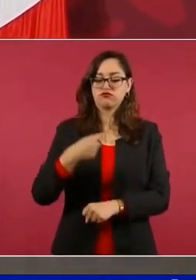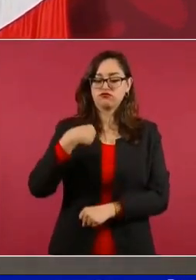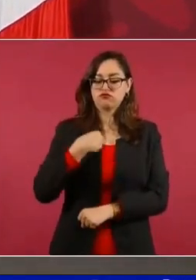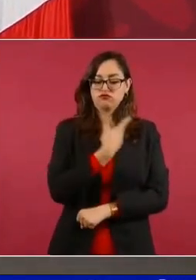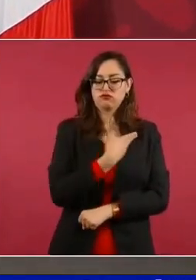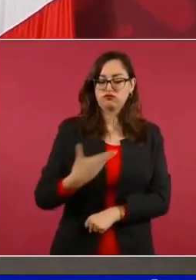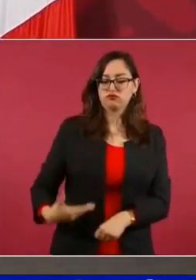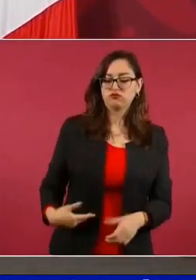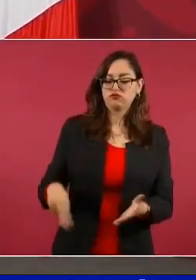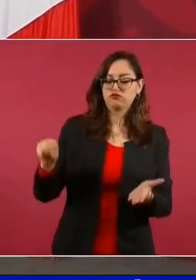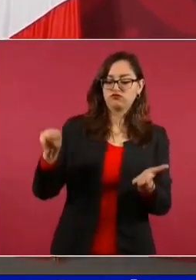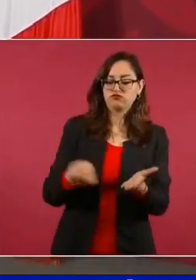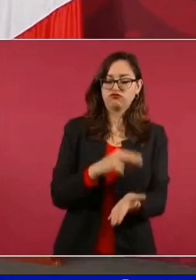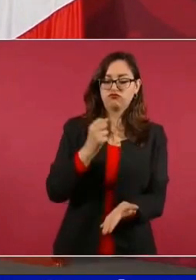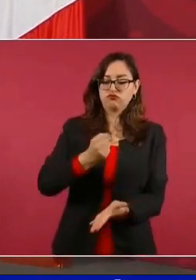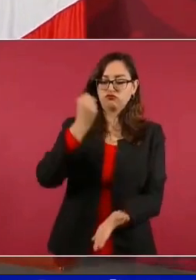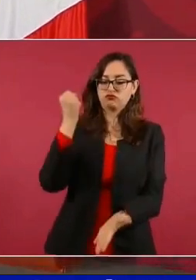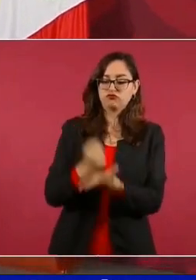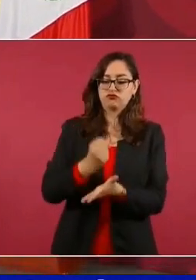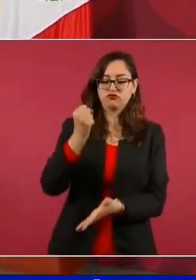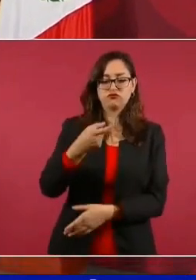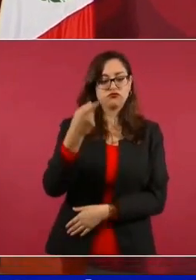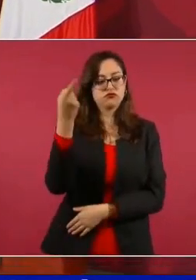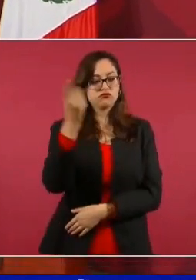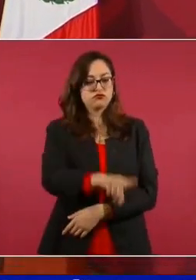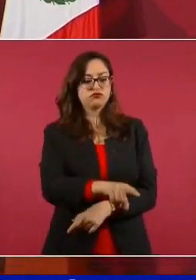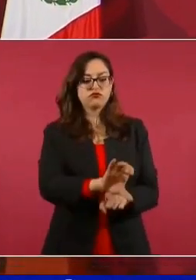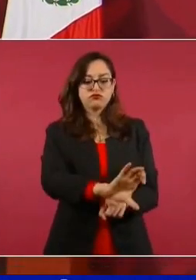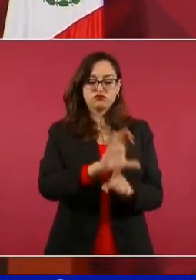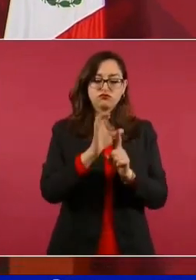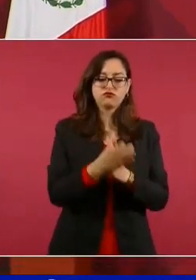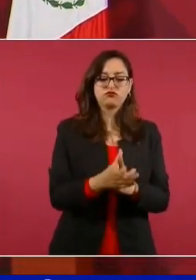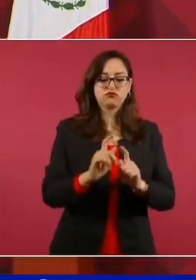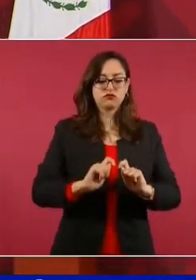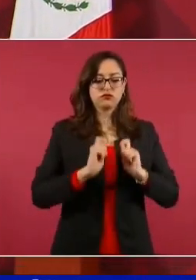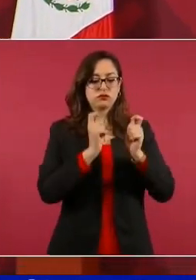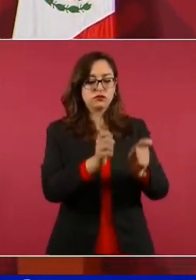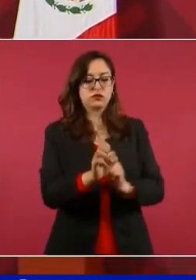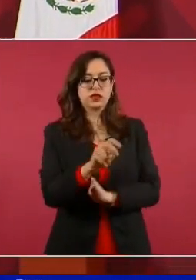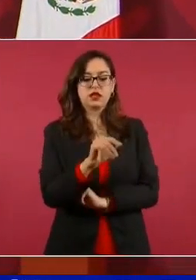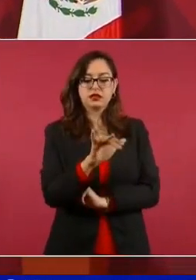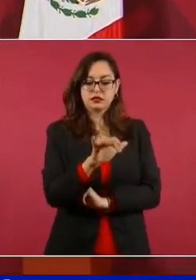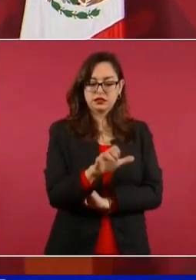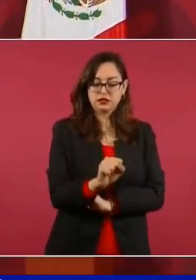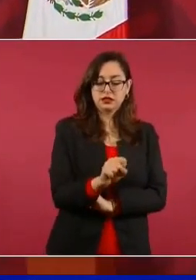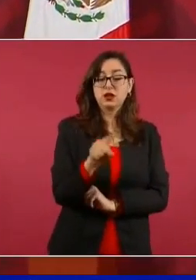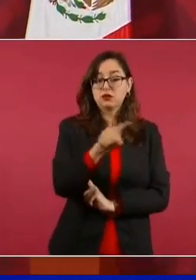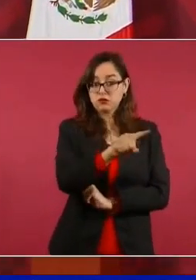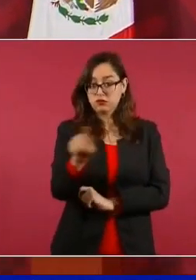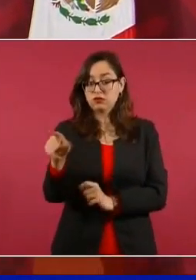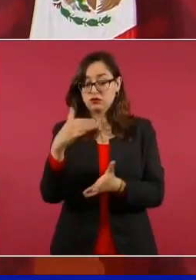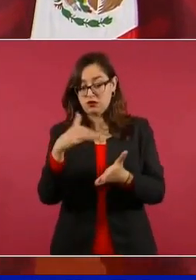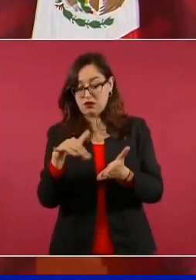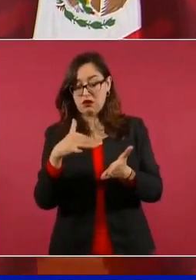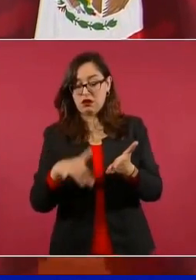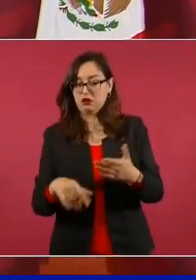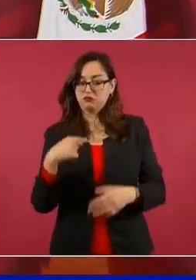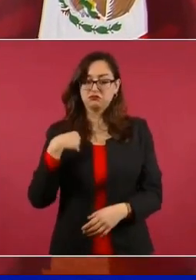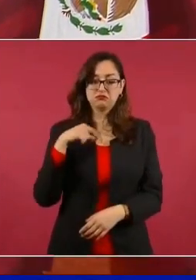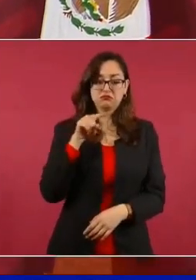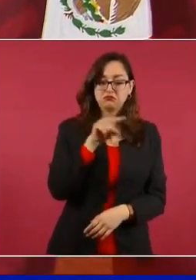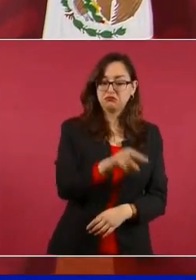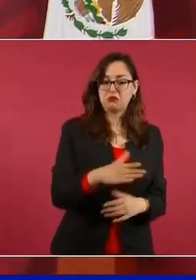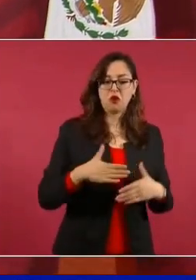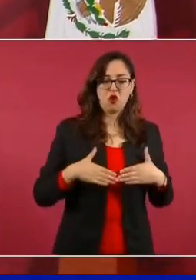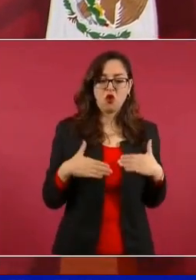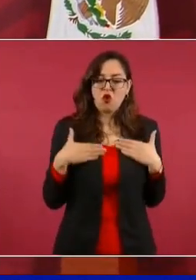revísenlo, y le tengo la confianza al subsecretario Alejandro Encinas,